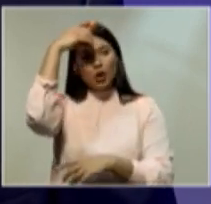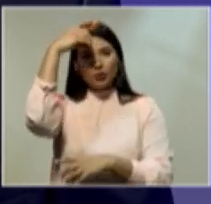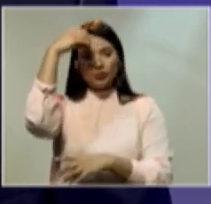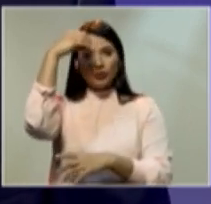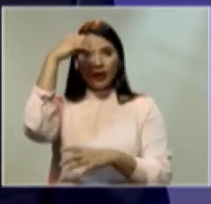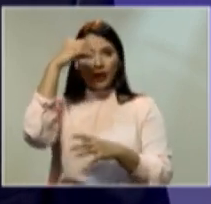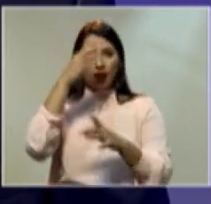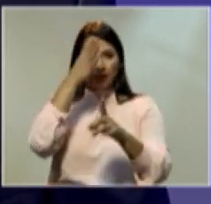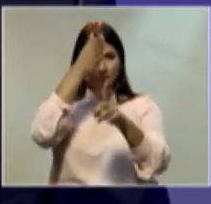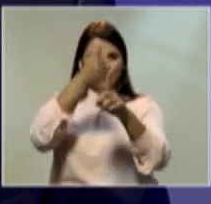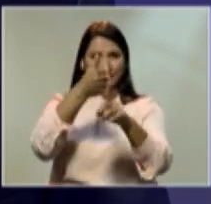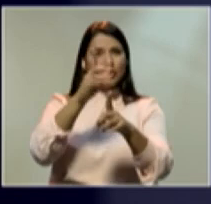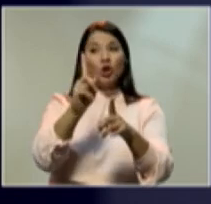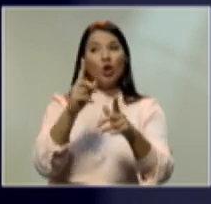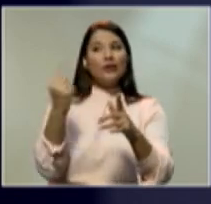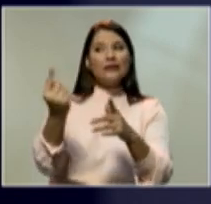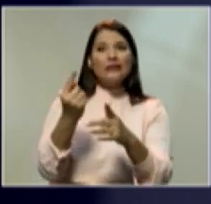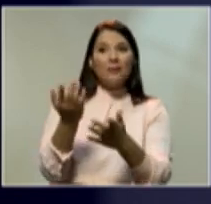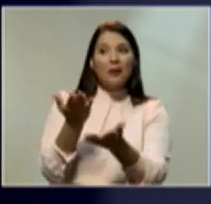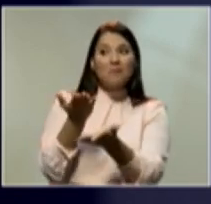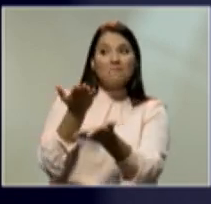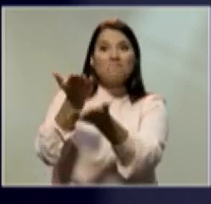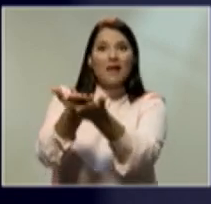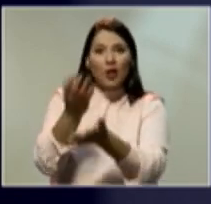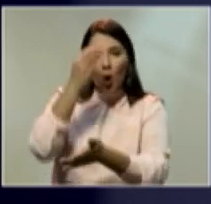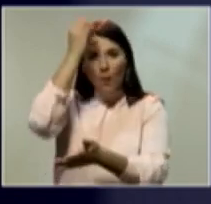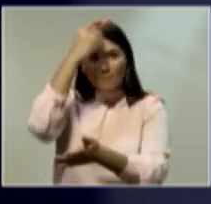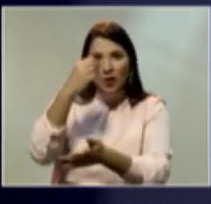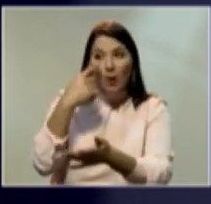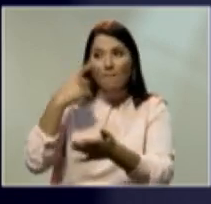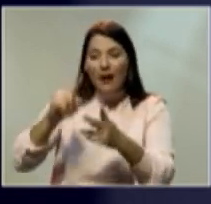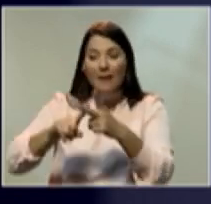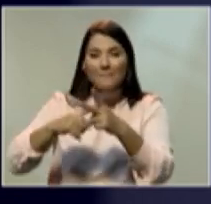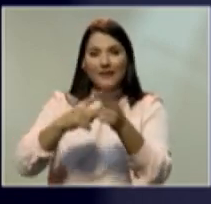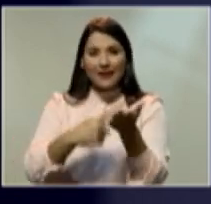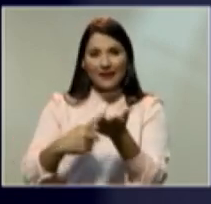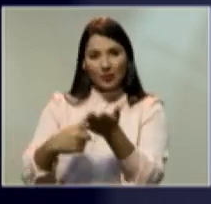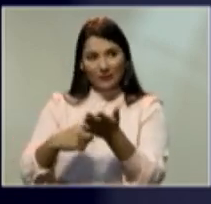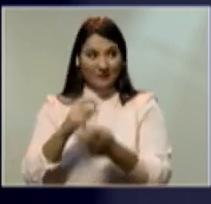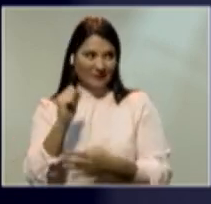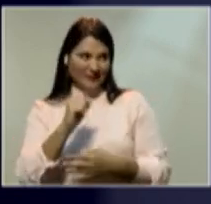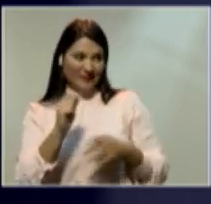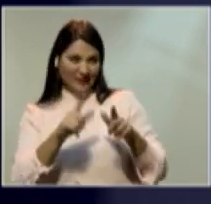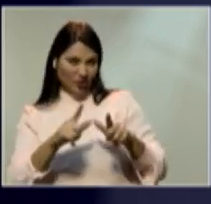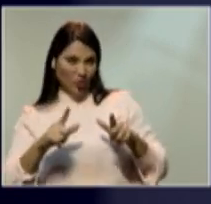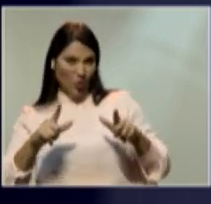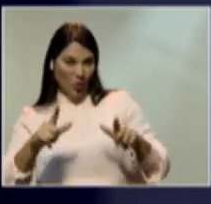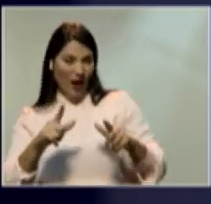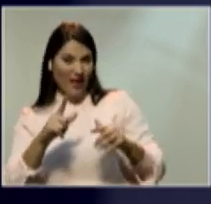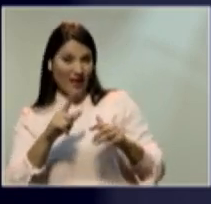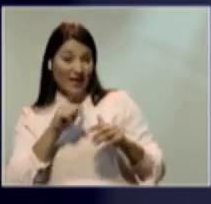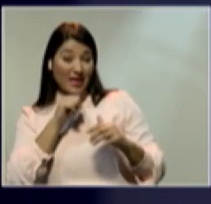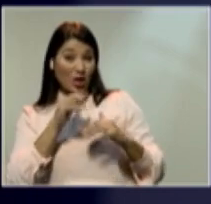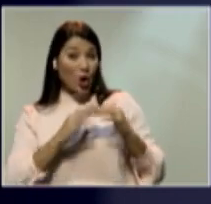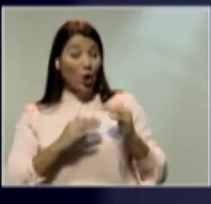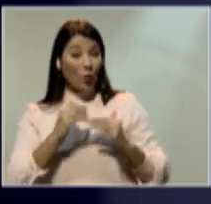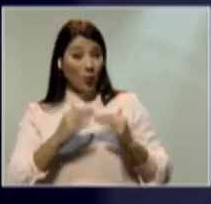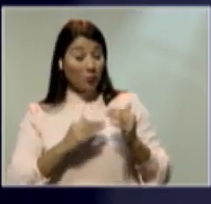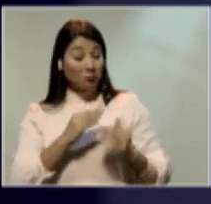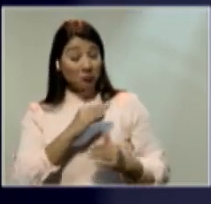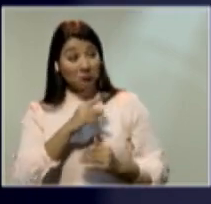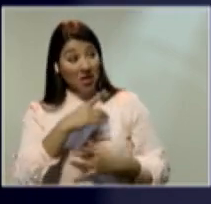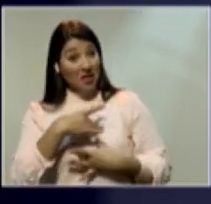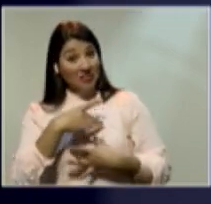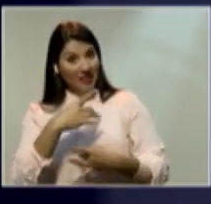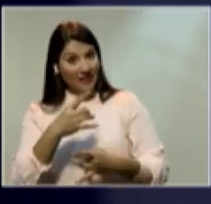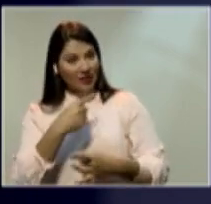en el asador. Sí, que es un lugar incómodo además, es un lugar incómodo y es interesante esto que decís de